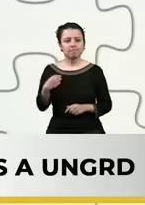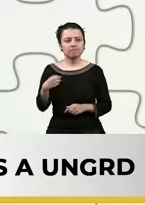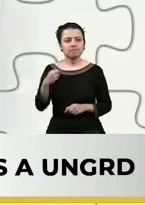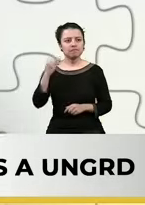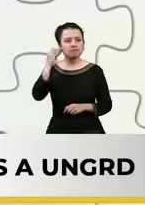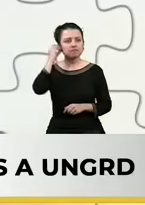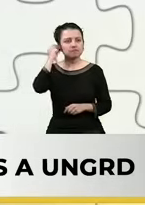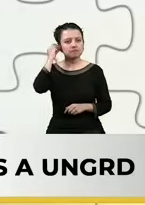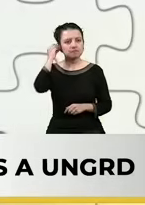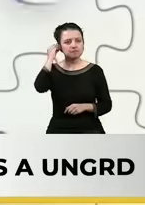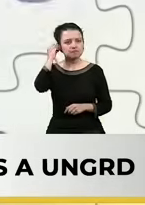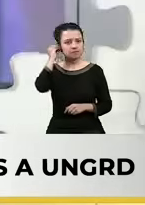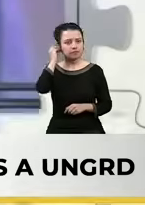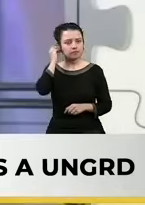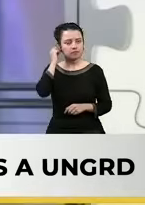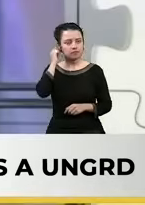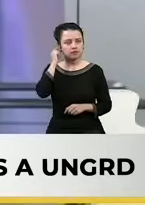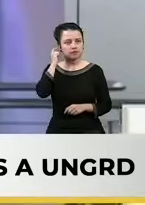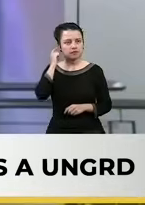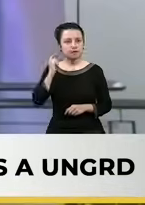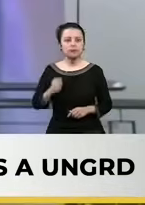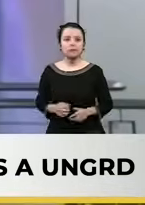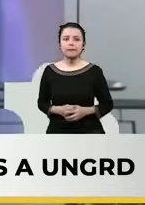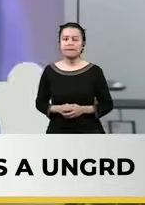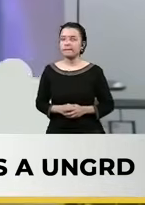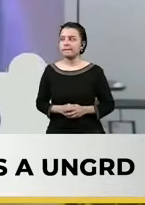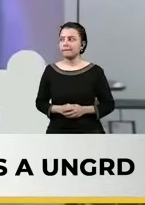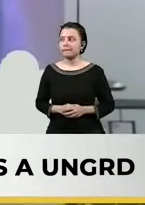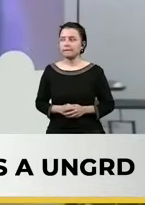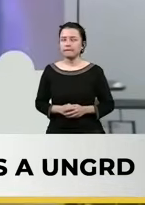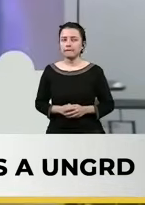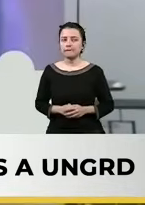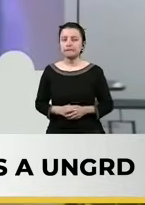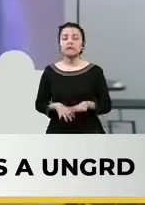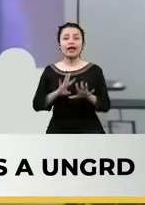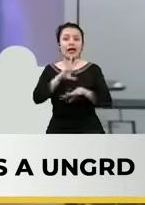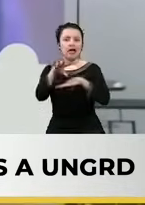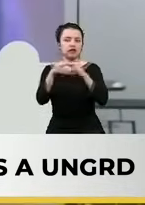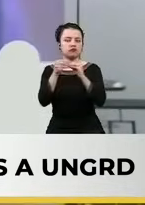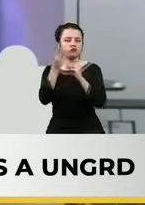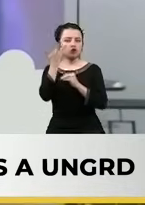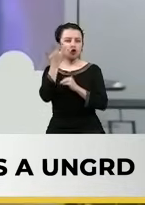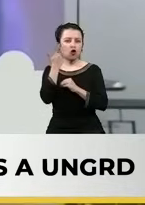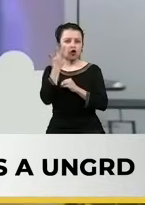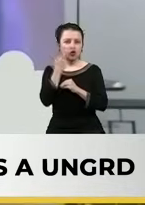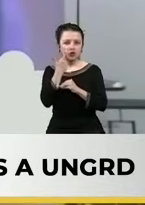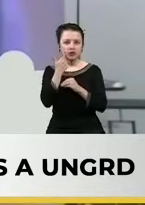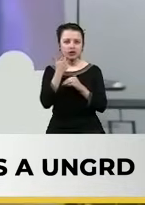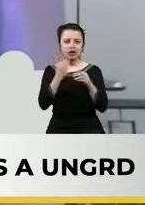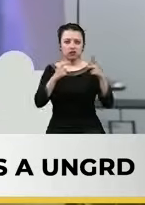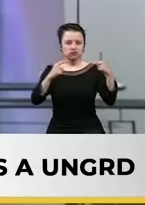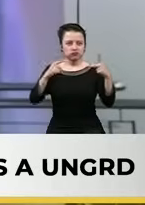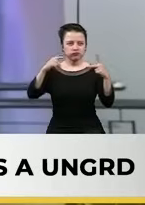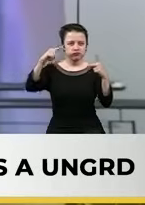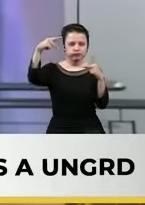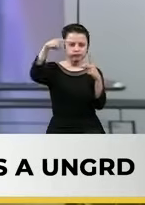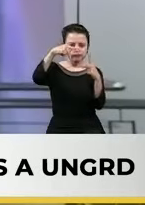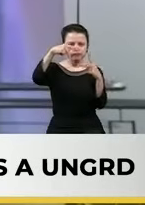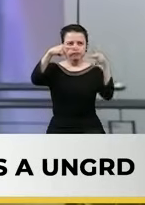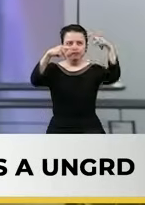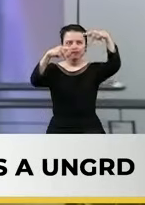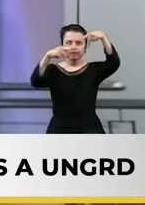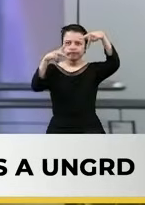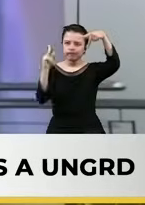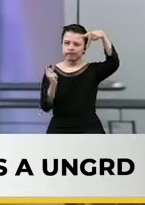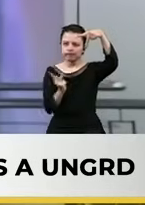Cada día tenemos una nueva ficha para complementar el rompecabezas del escándalo de corrupción de la Unidad Nacional de Gestión